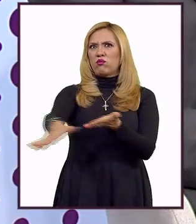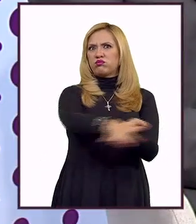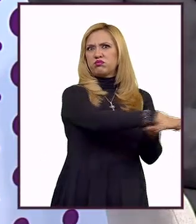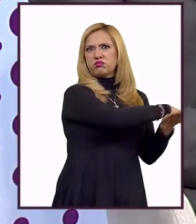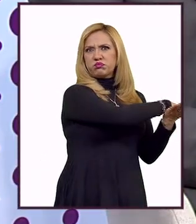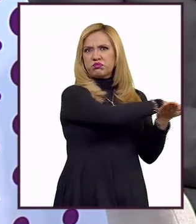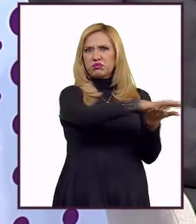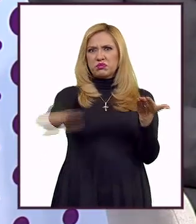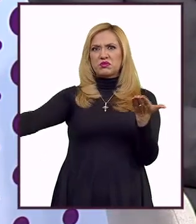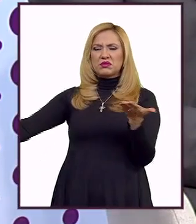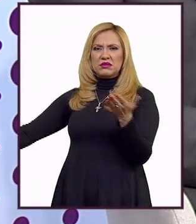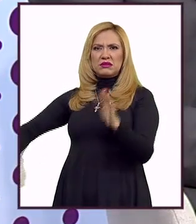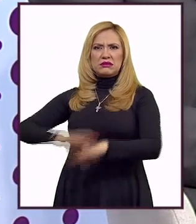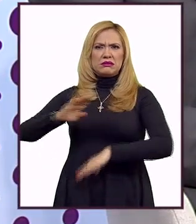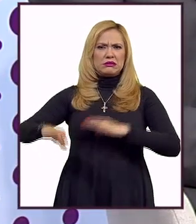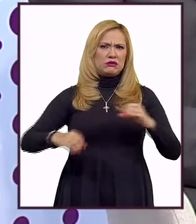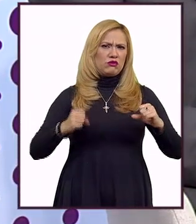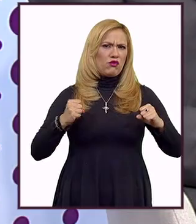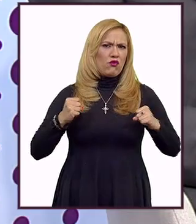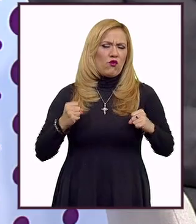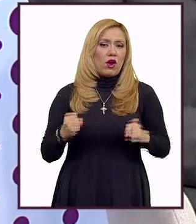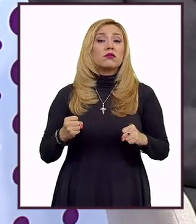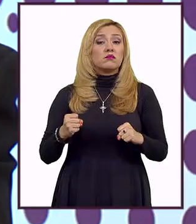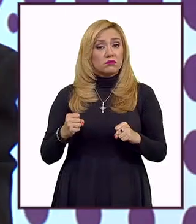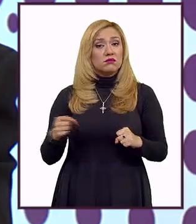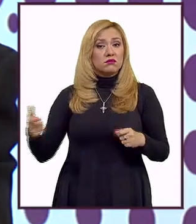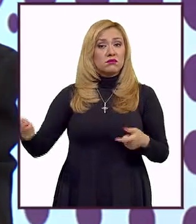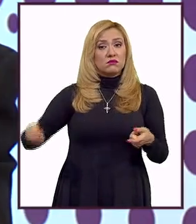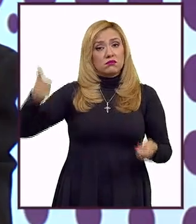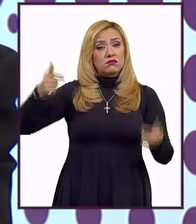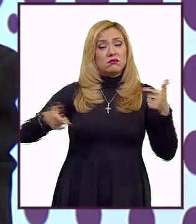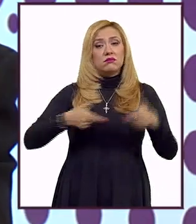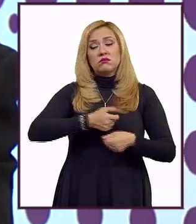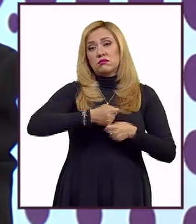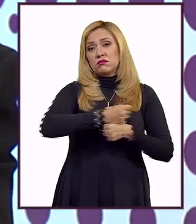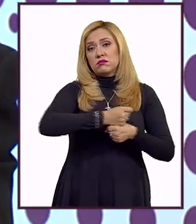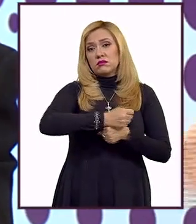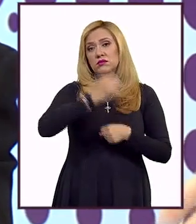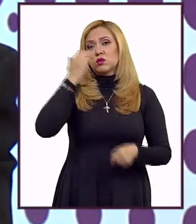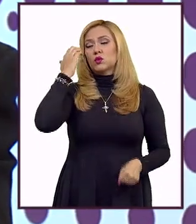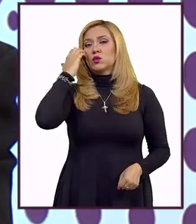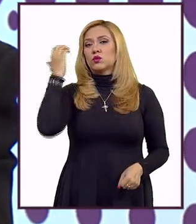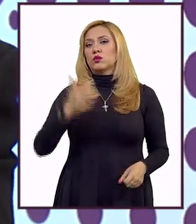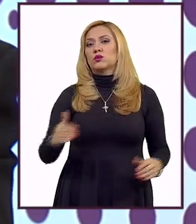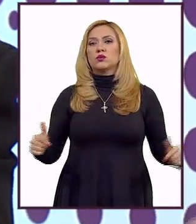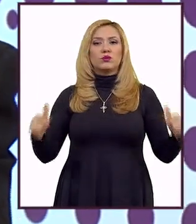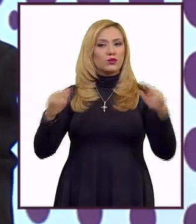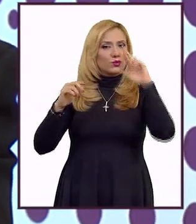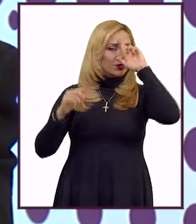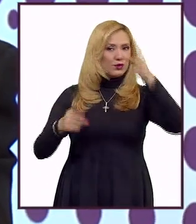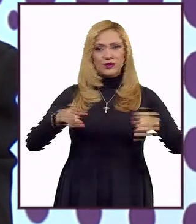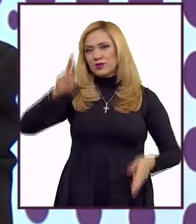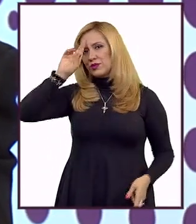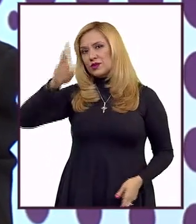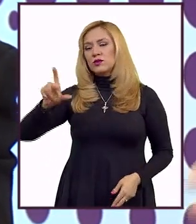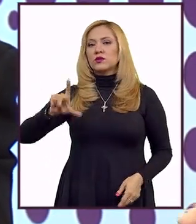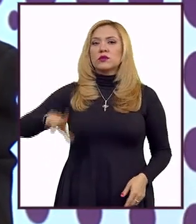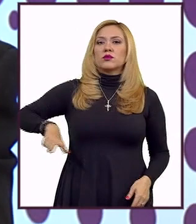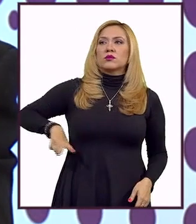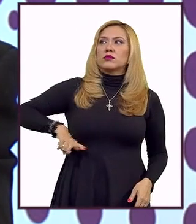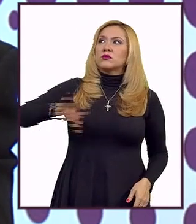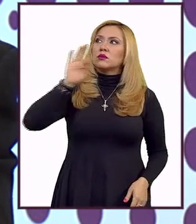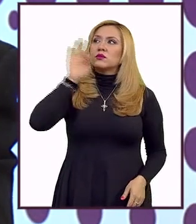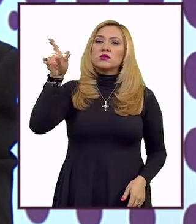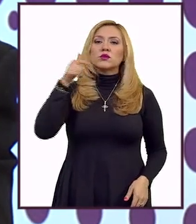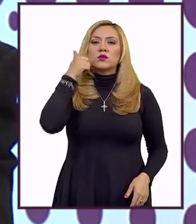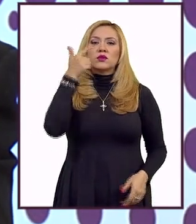de la Corte Penal Internacional para juzgar este tipo de crímenes cuando el Estado no pueda o no quiera poderlos